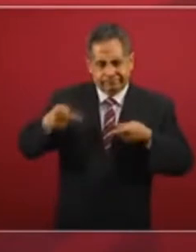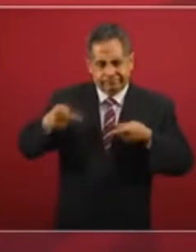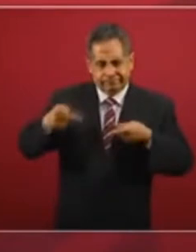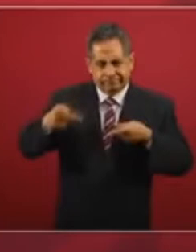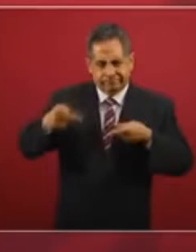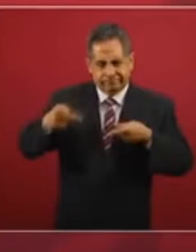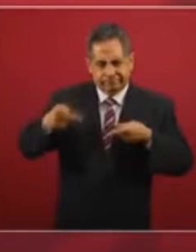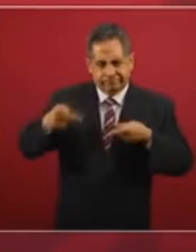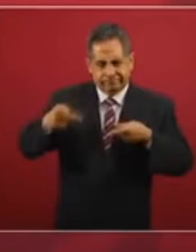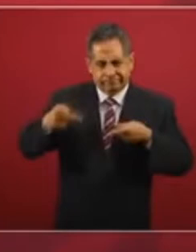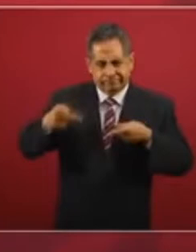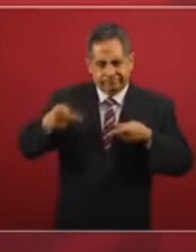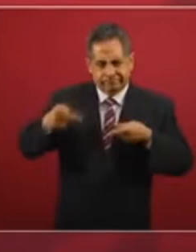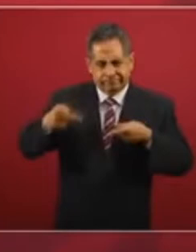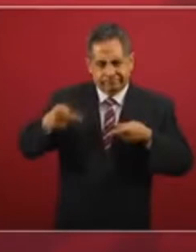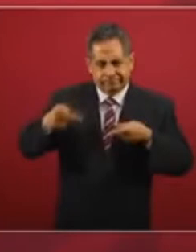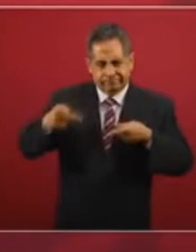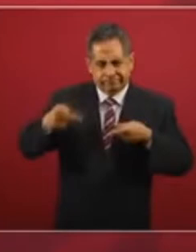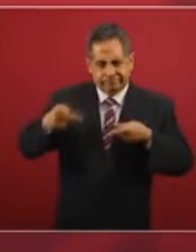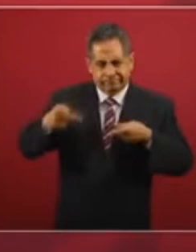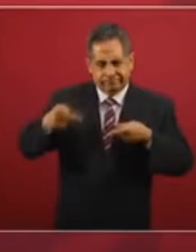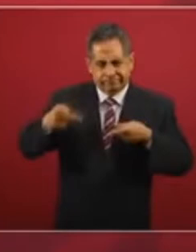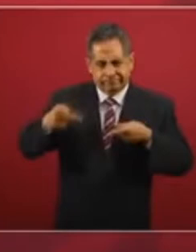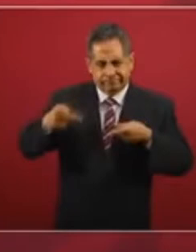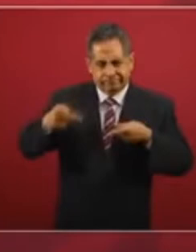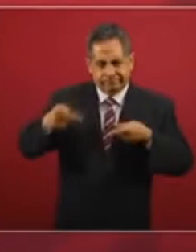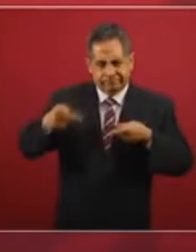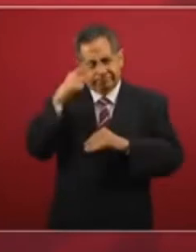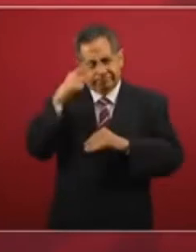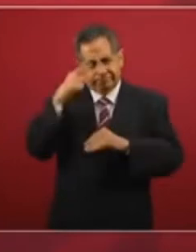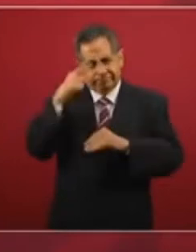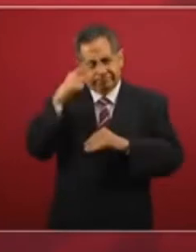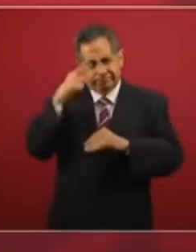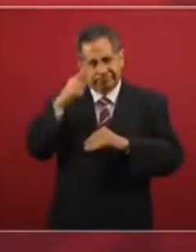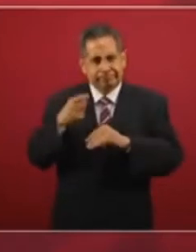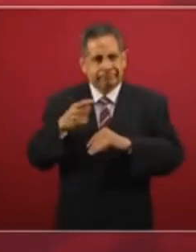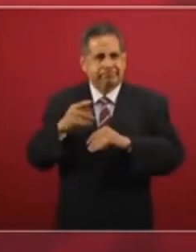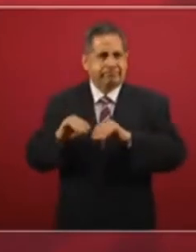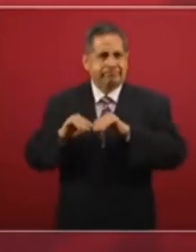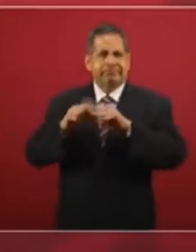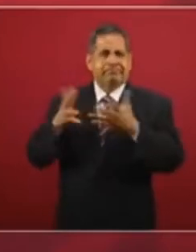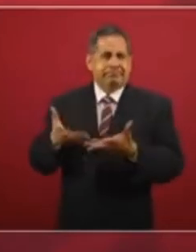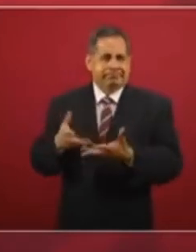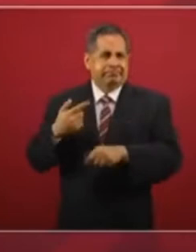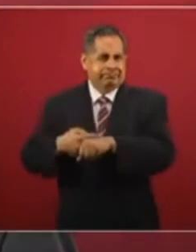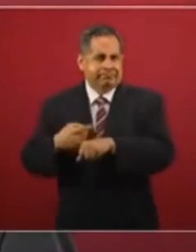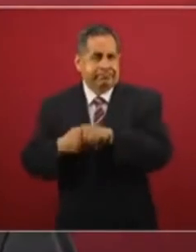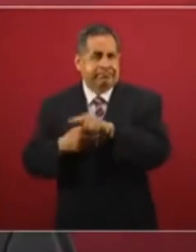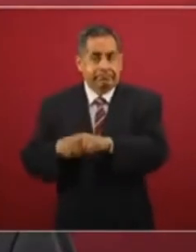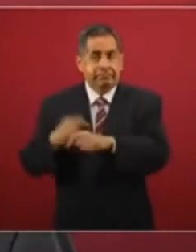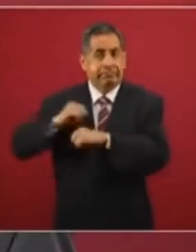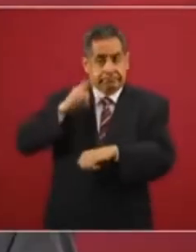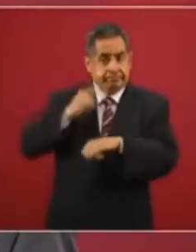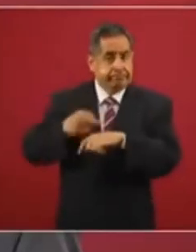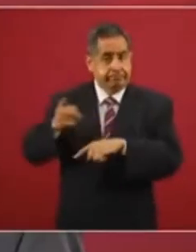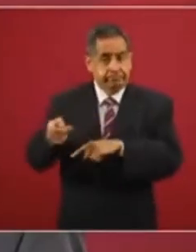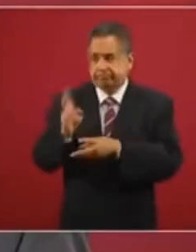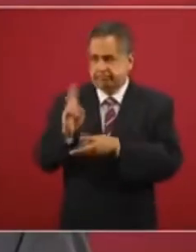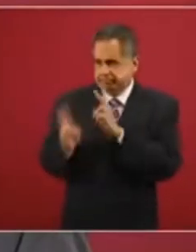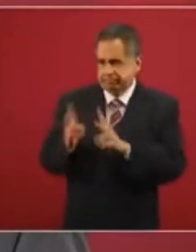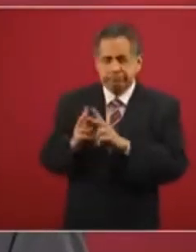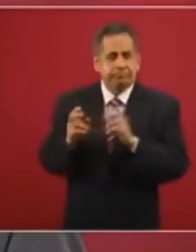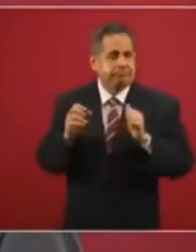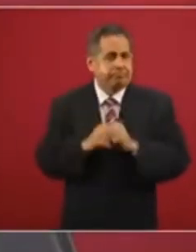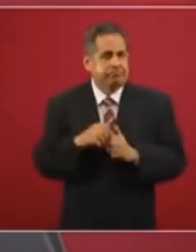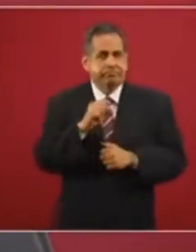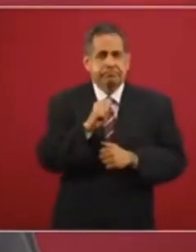place where they're dealing with the pandemic. Y también conversamos, además de CEPI,